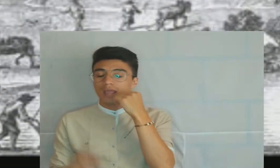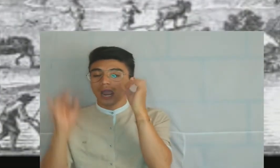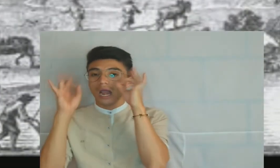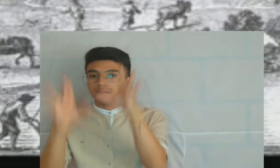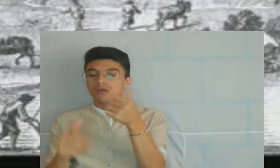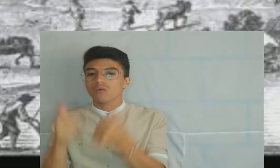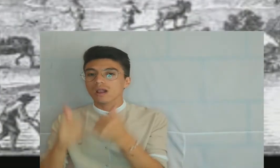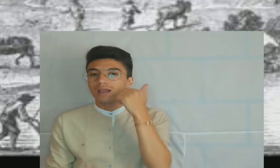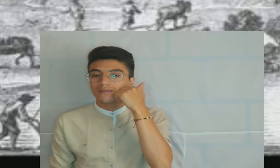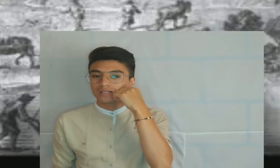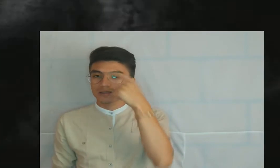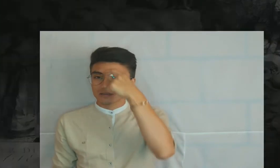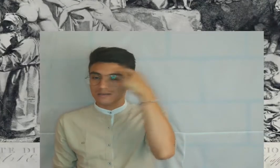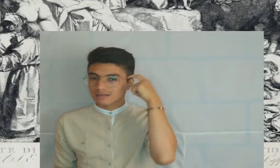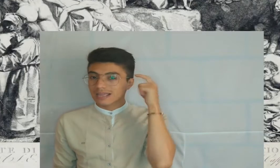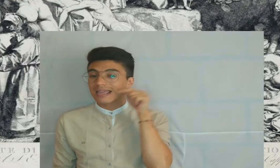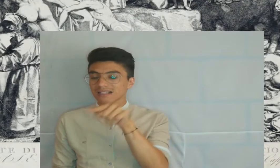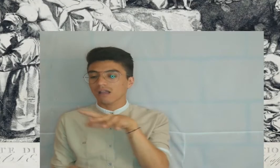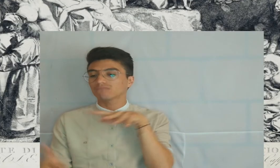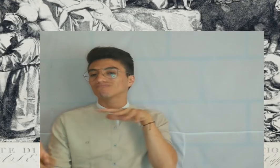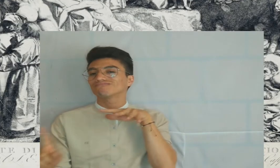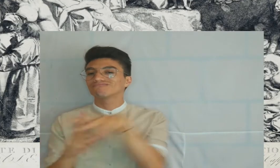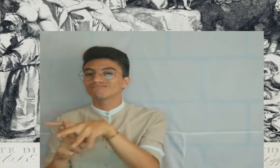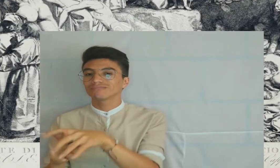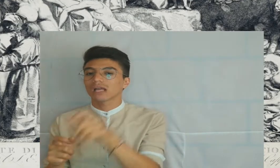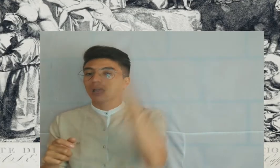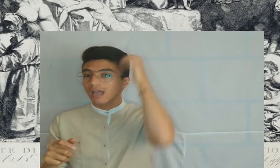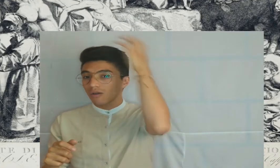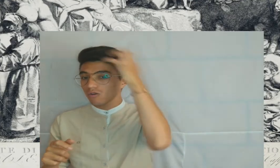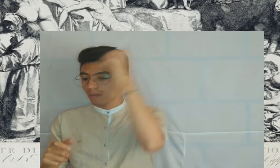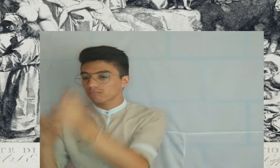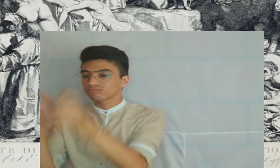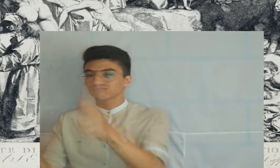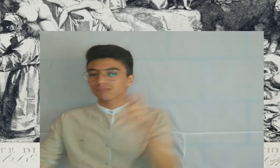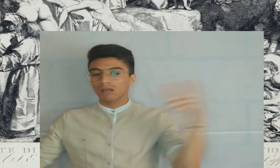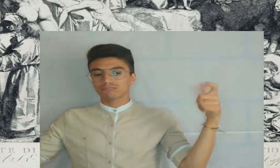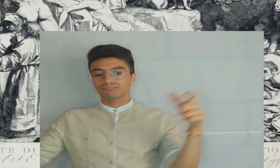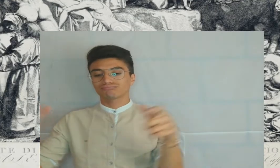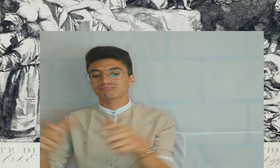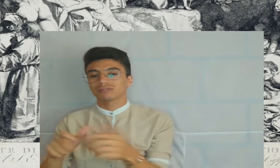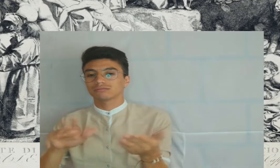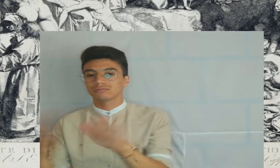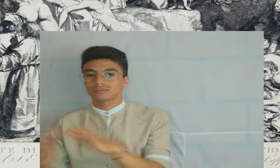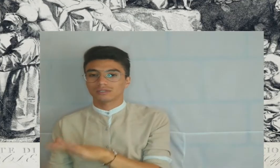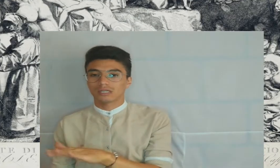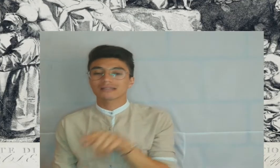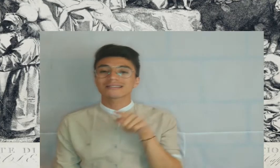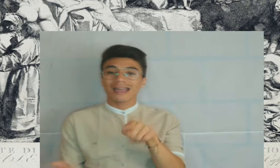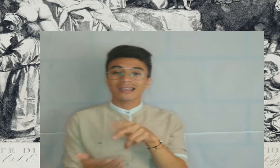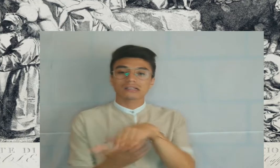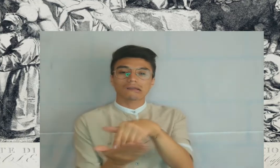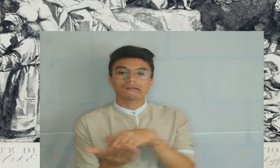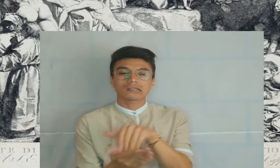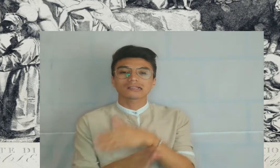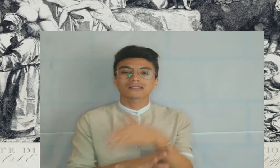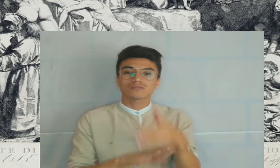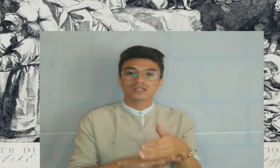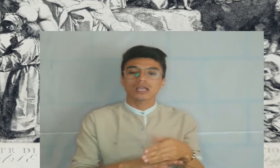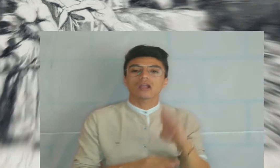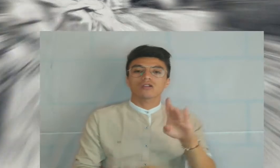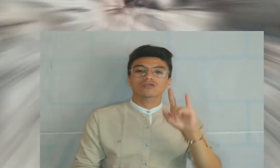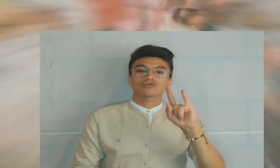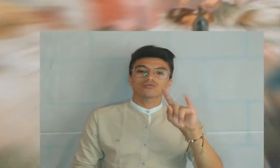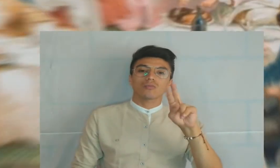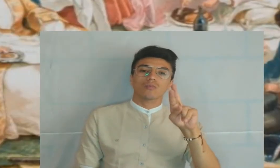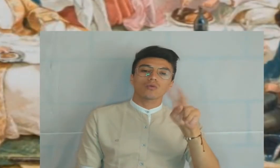que mató a un tercio de la población europea. De aquella crisis, con el apoyo de la burguesía, salió reforzado el poder real, en detrimento